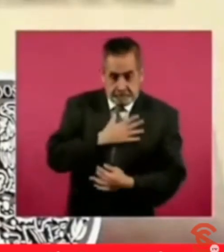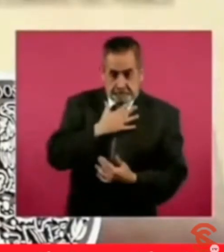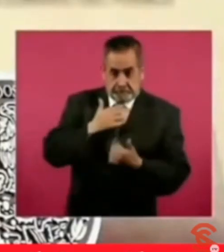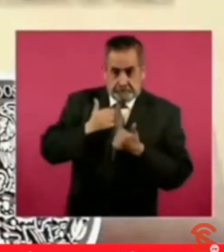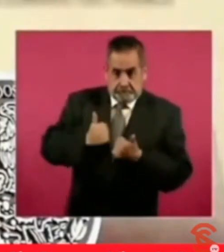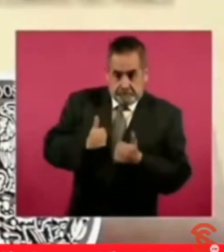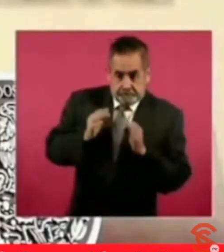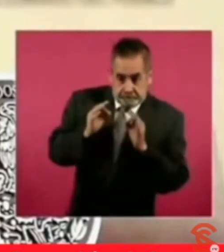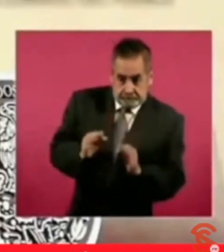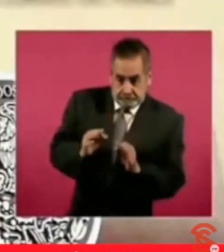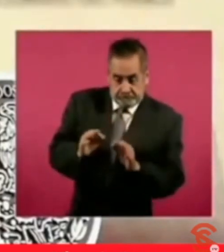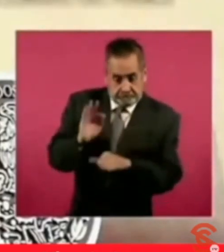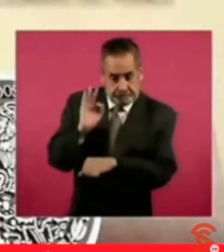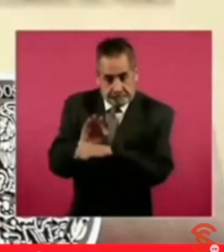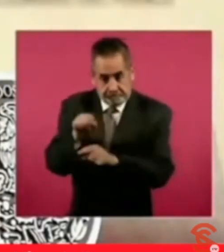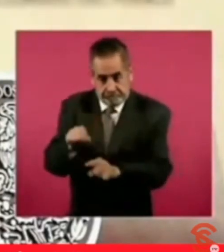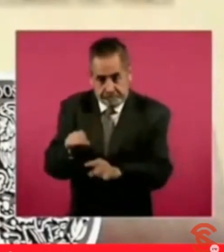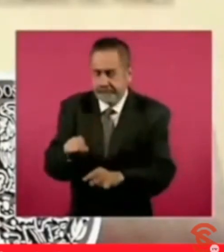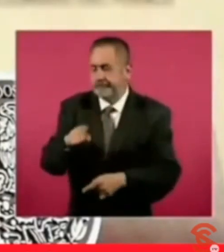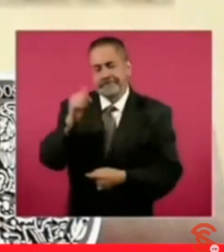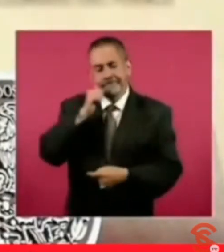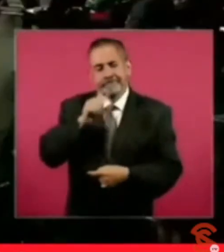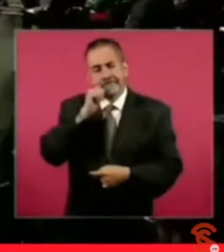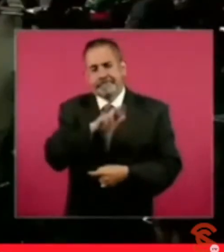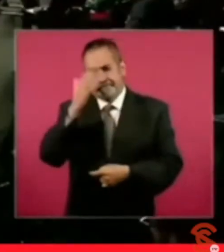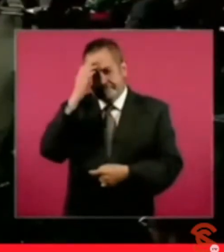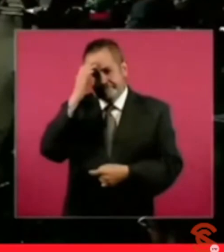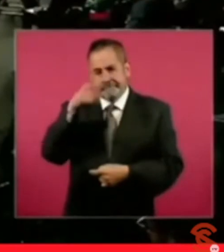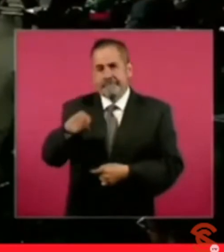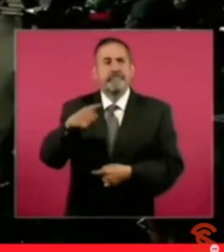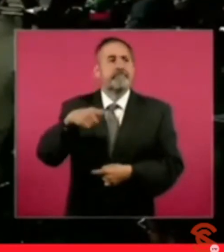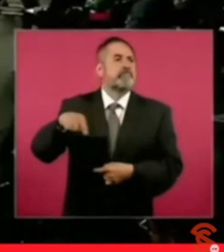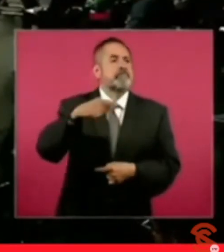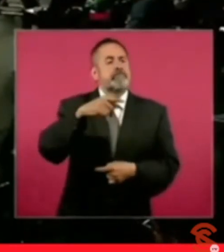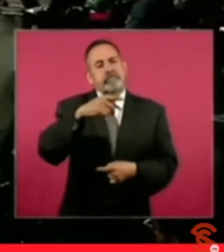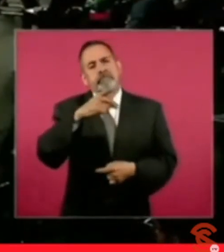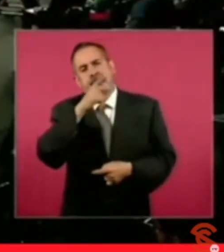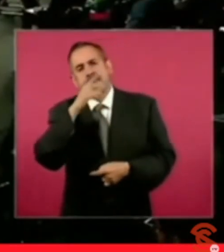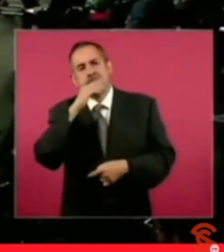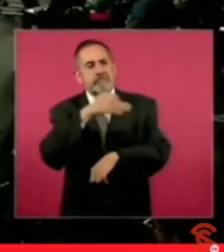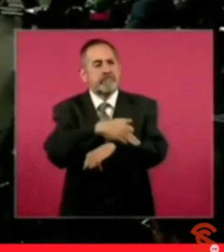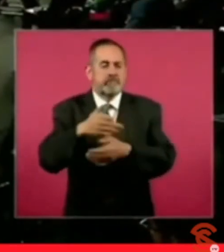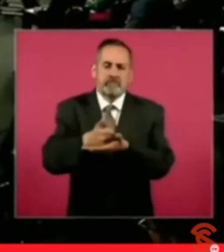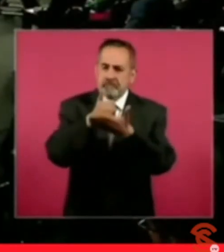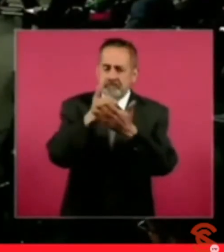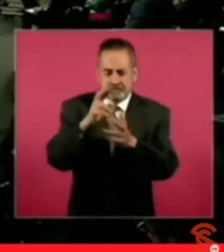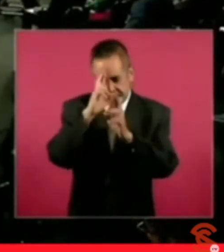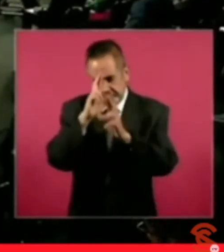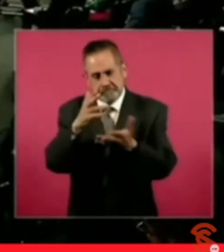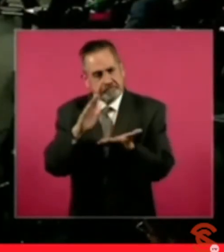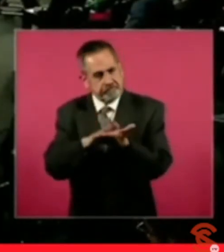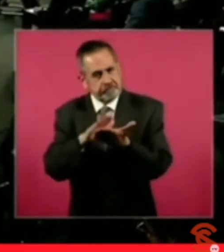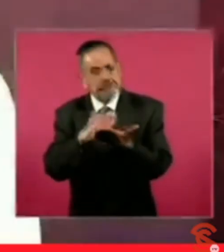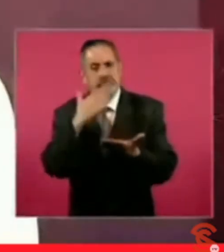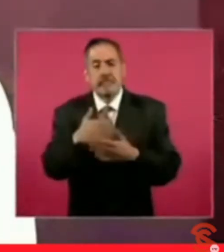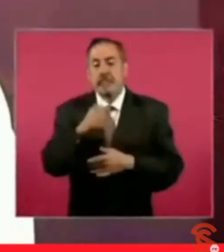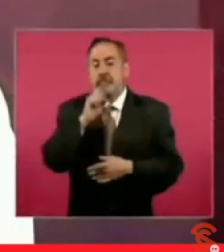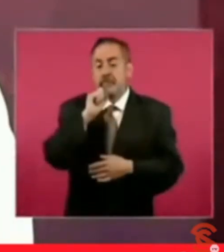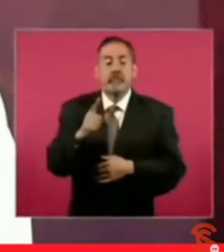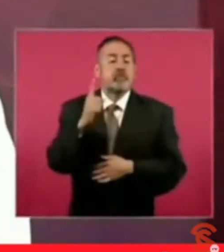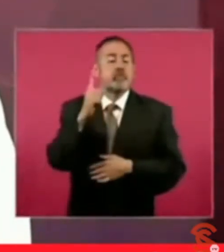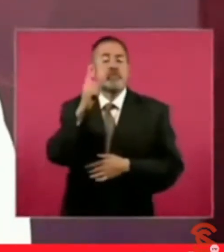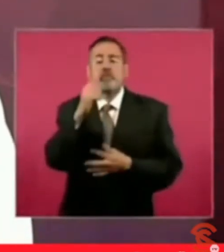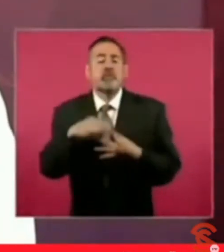adolescentes, reconociendo siempre la participación de madres y padres de familia y sobre todo la